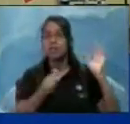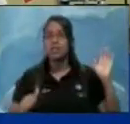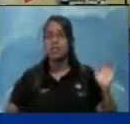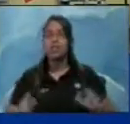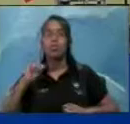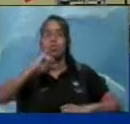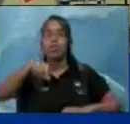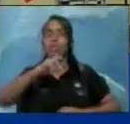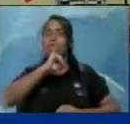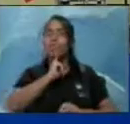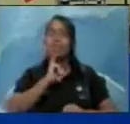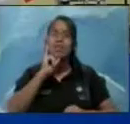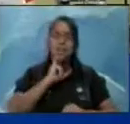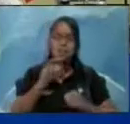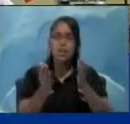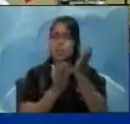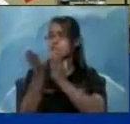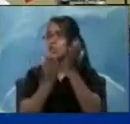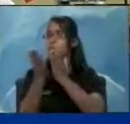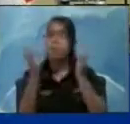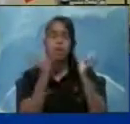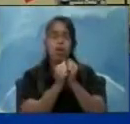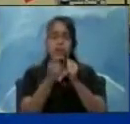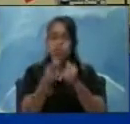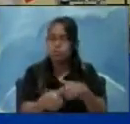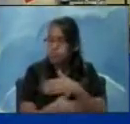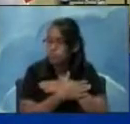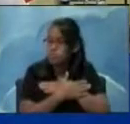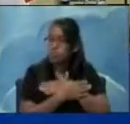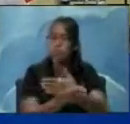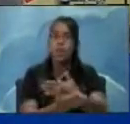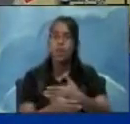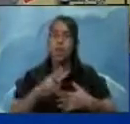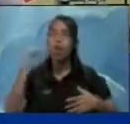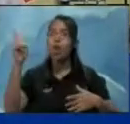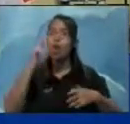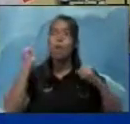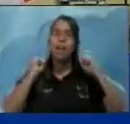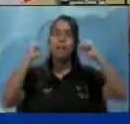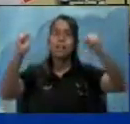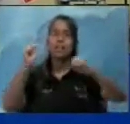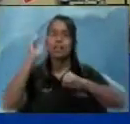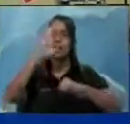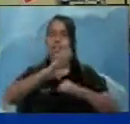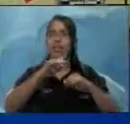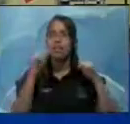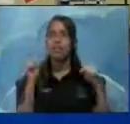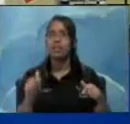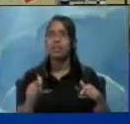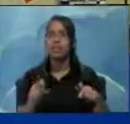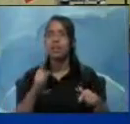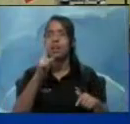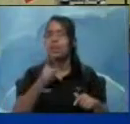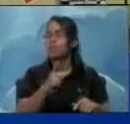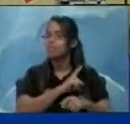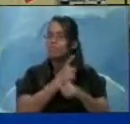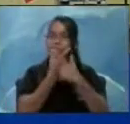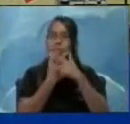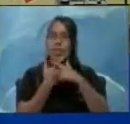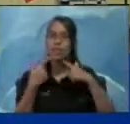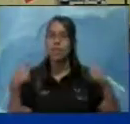Galilea y le servían con sus bienes los valientes estaban aquí eso marca la